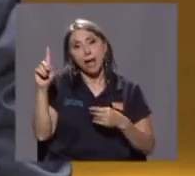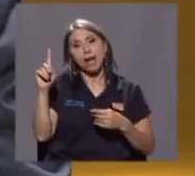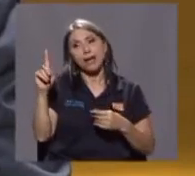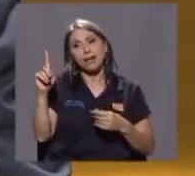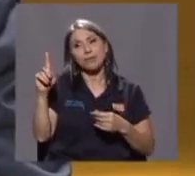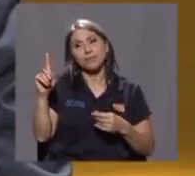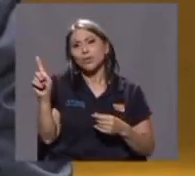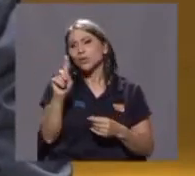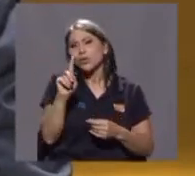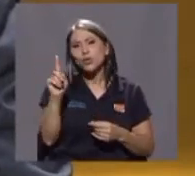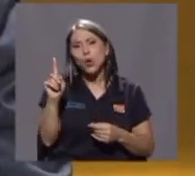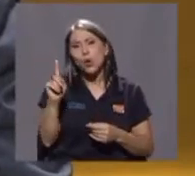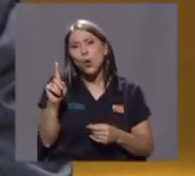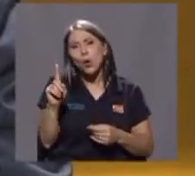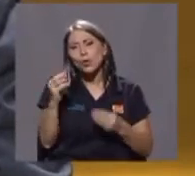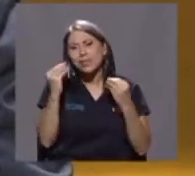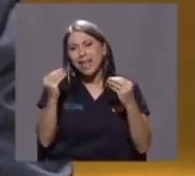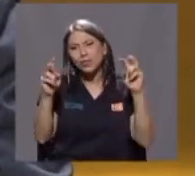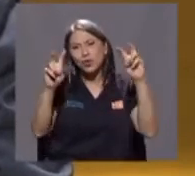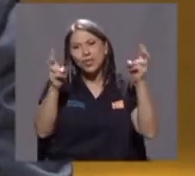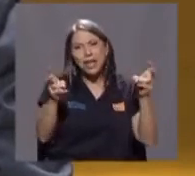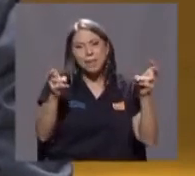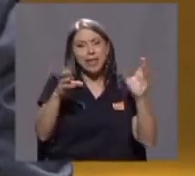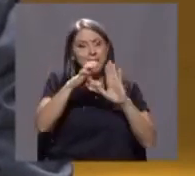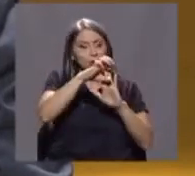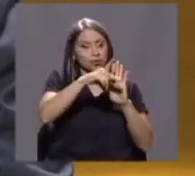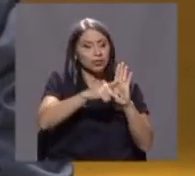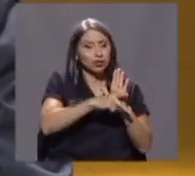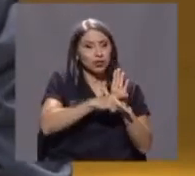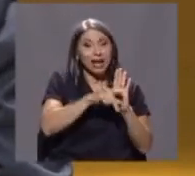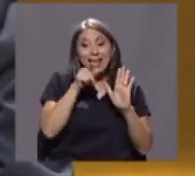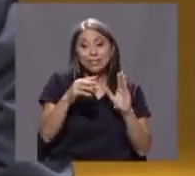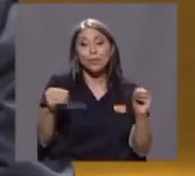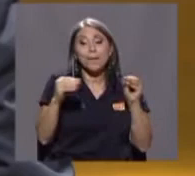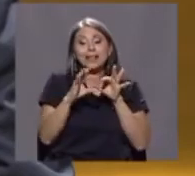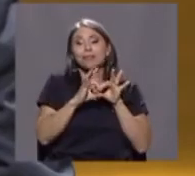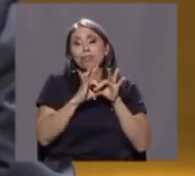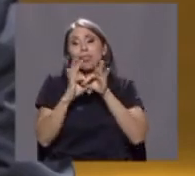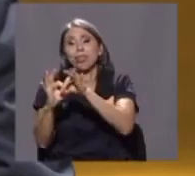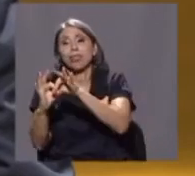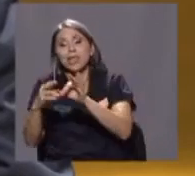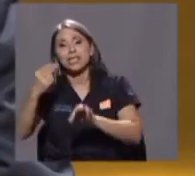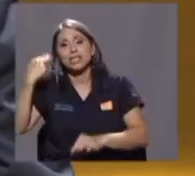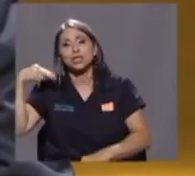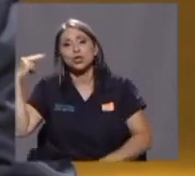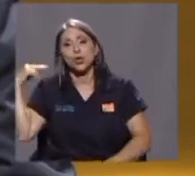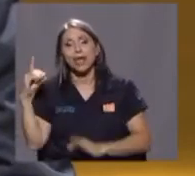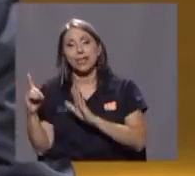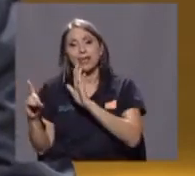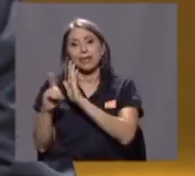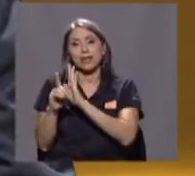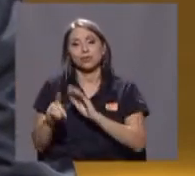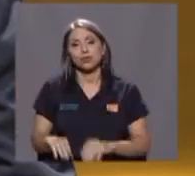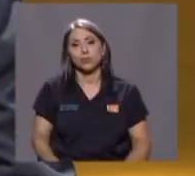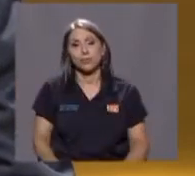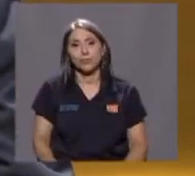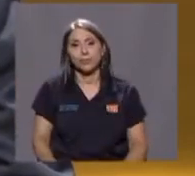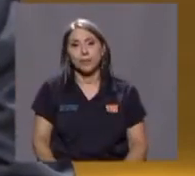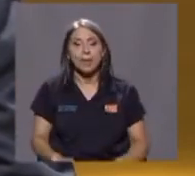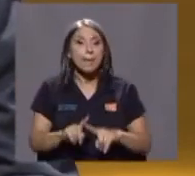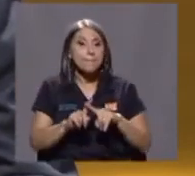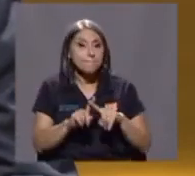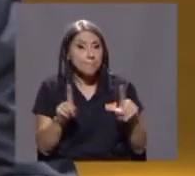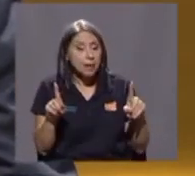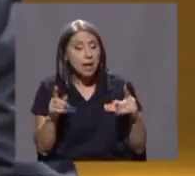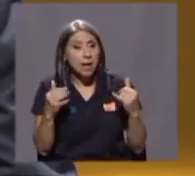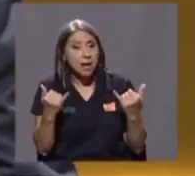tanto de constitucional como de historia del derecho. Lo que ocurre es que por la gran